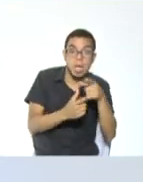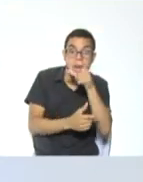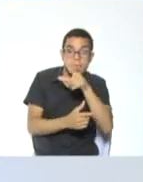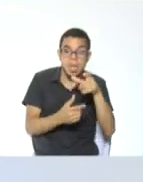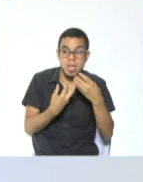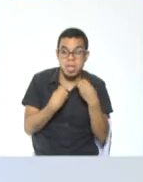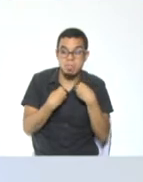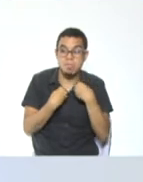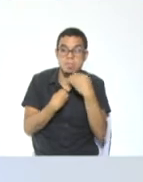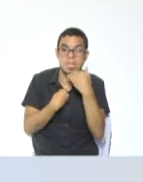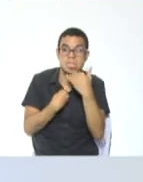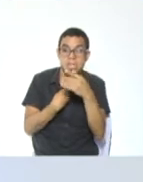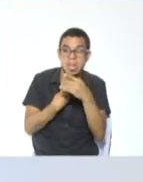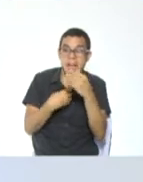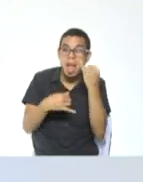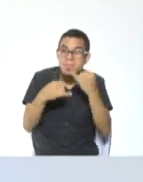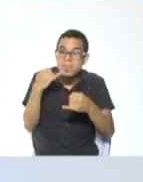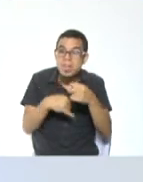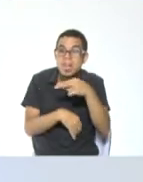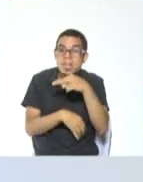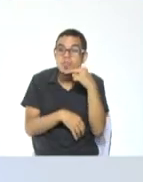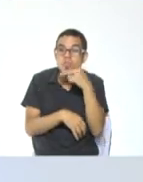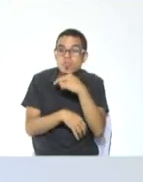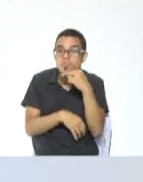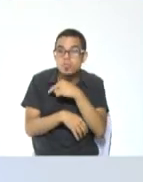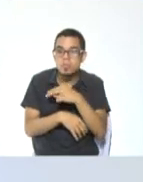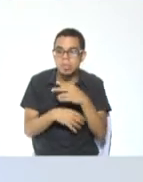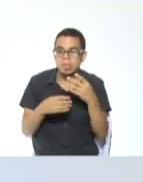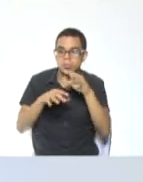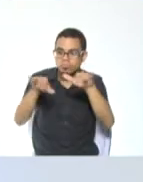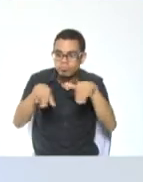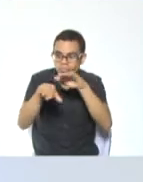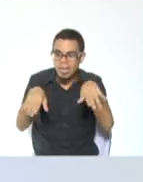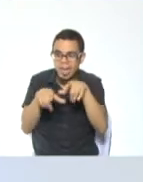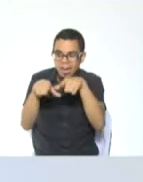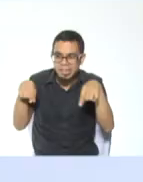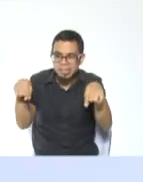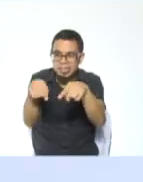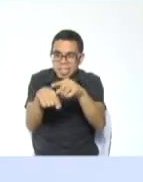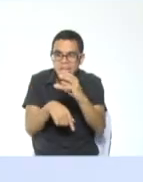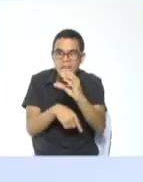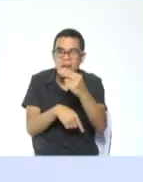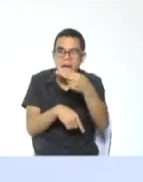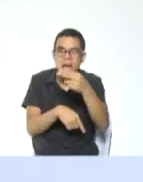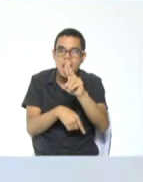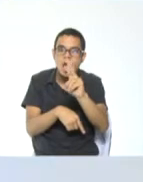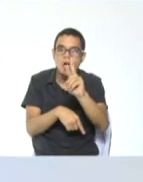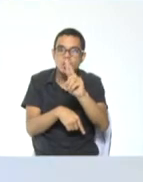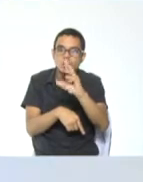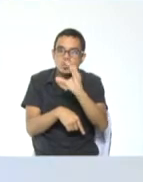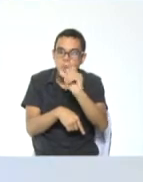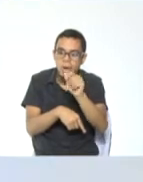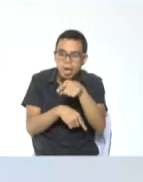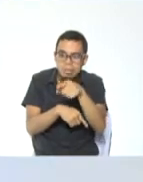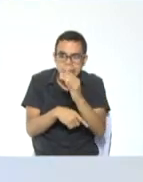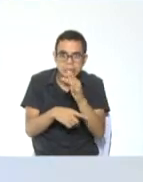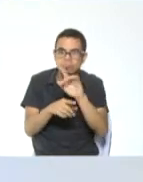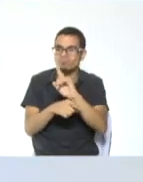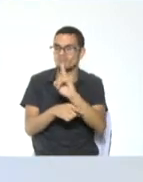es apropiado para bañarse en la churca. Acabo de realizar la lectura de